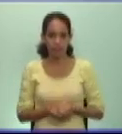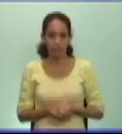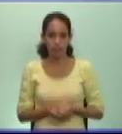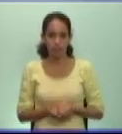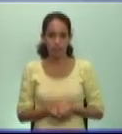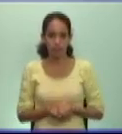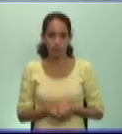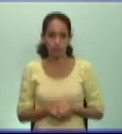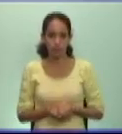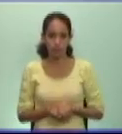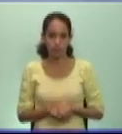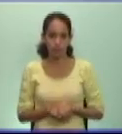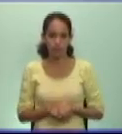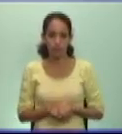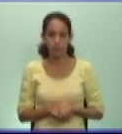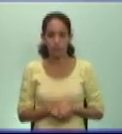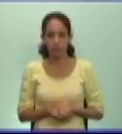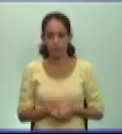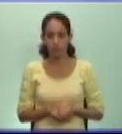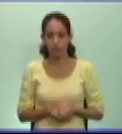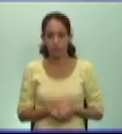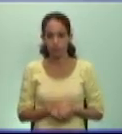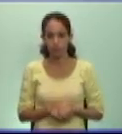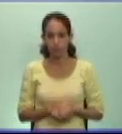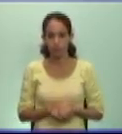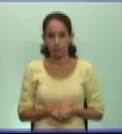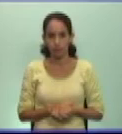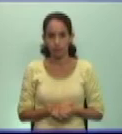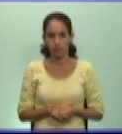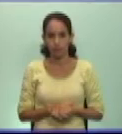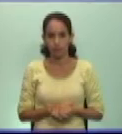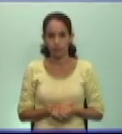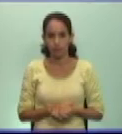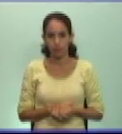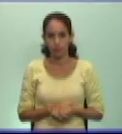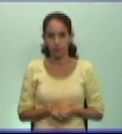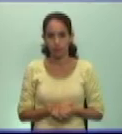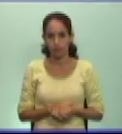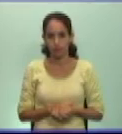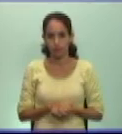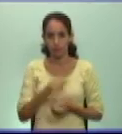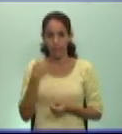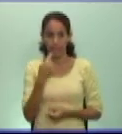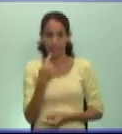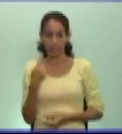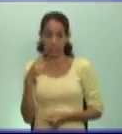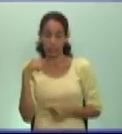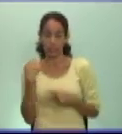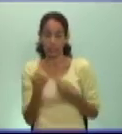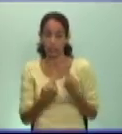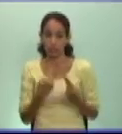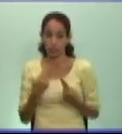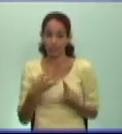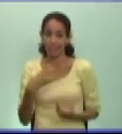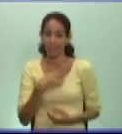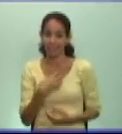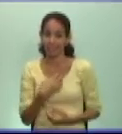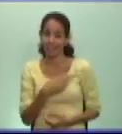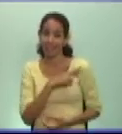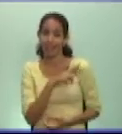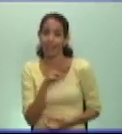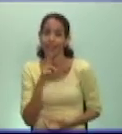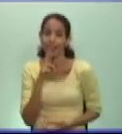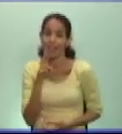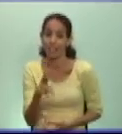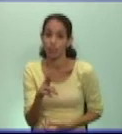colonias norteamericanas que integraban esa república a la revolución cubana. Cada una de ellas tiene una respuesta en Cuba. Primera